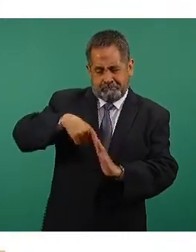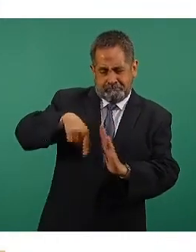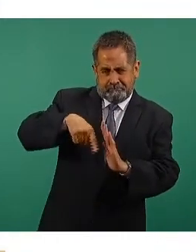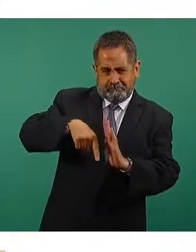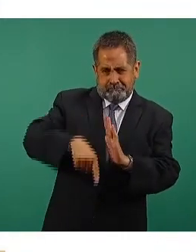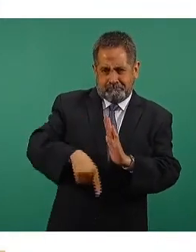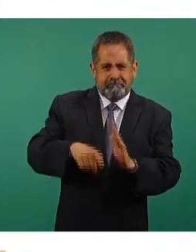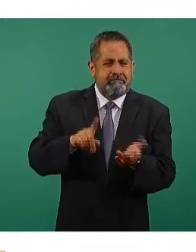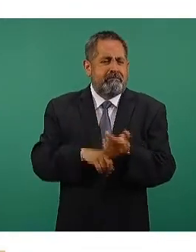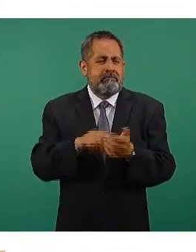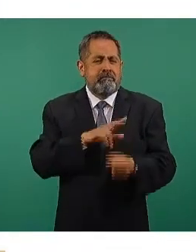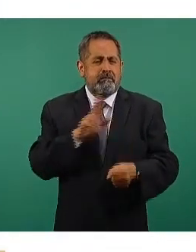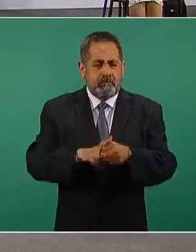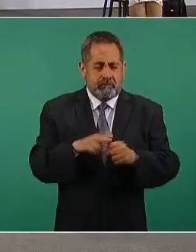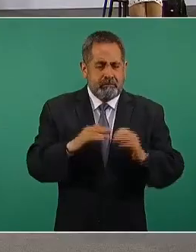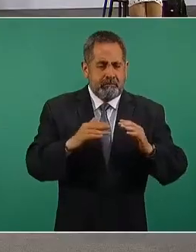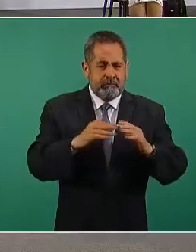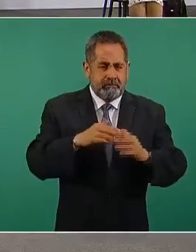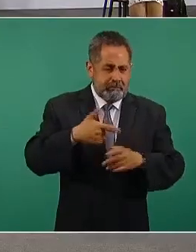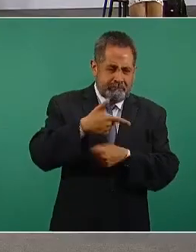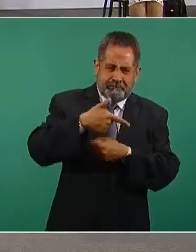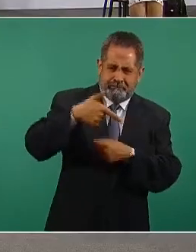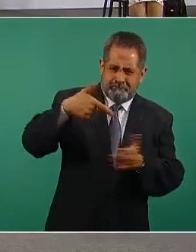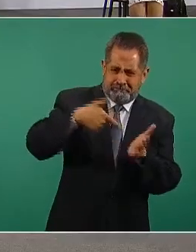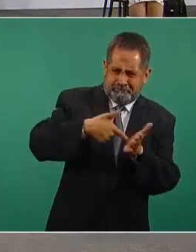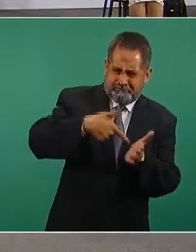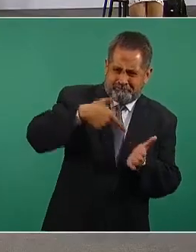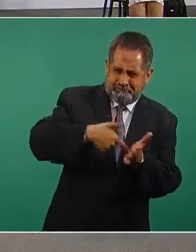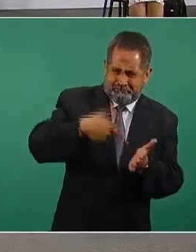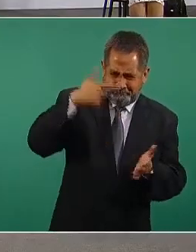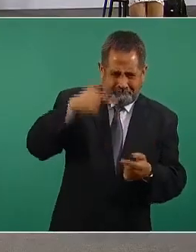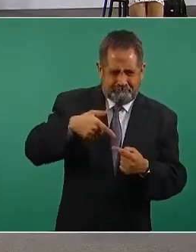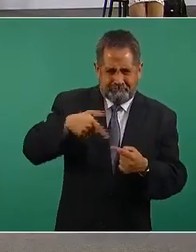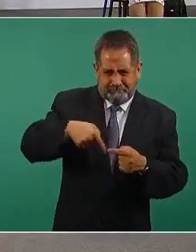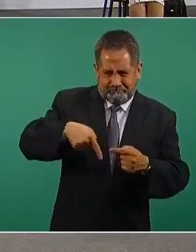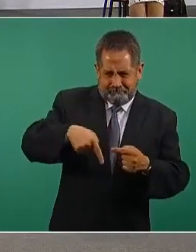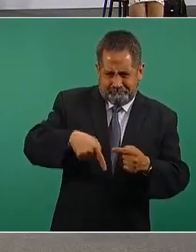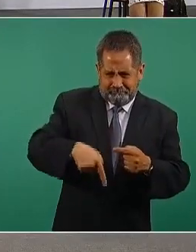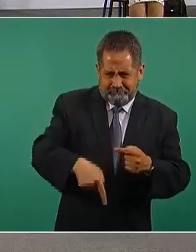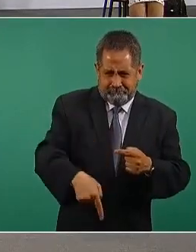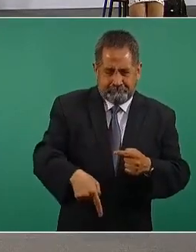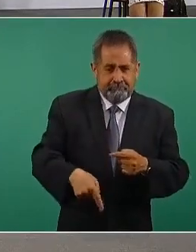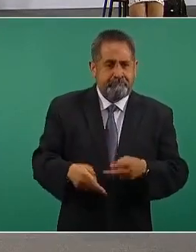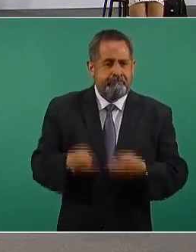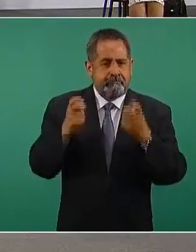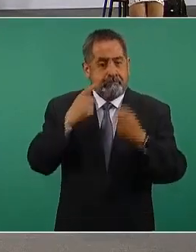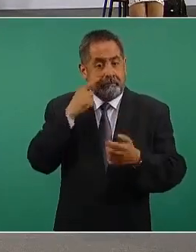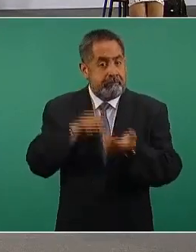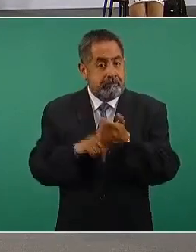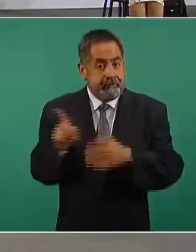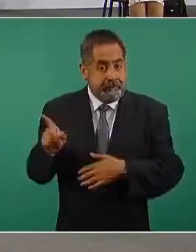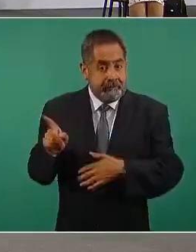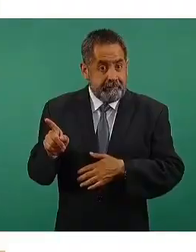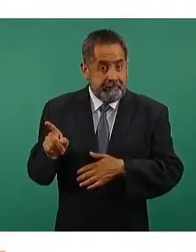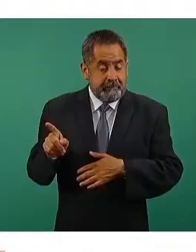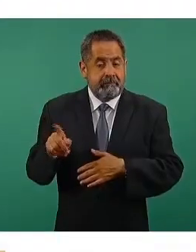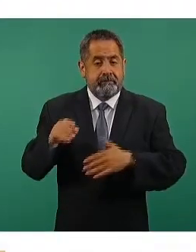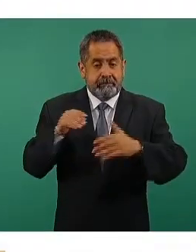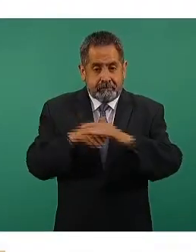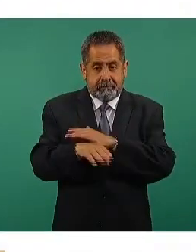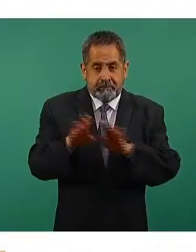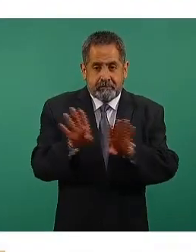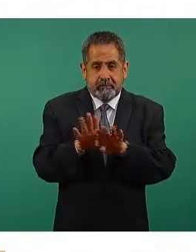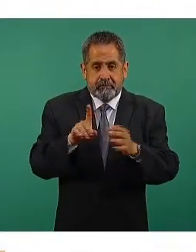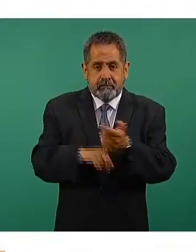taladros domésticos para perforar el ducto. Si ustedes pueden ver, aquí hay un tabique, al momento de ingresar al predio se encontraba